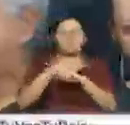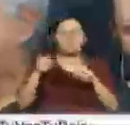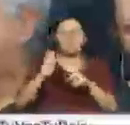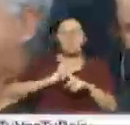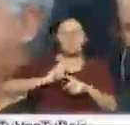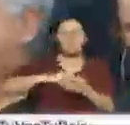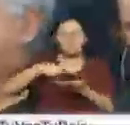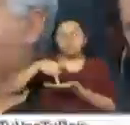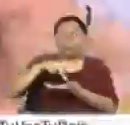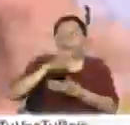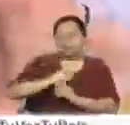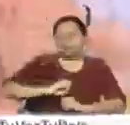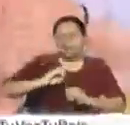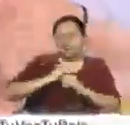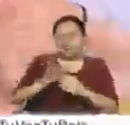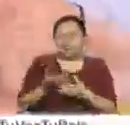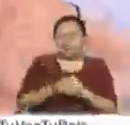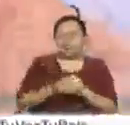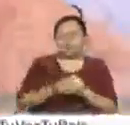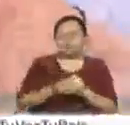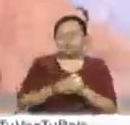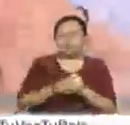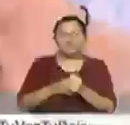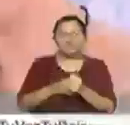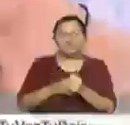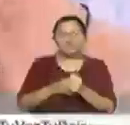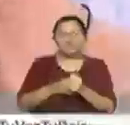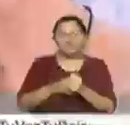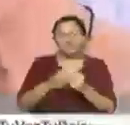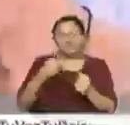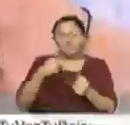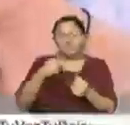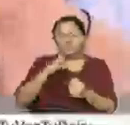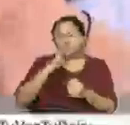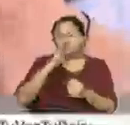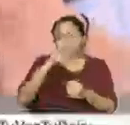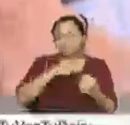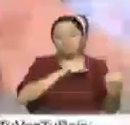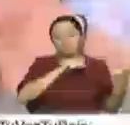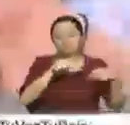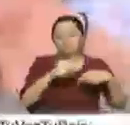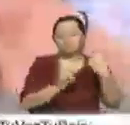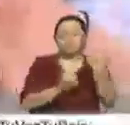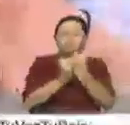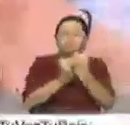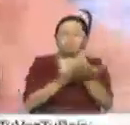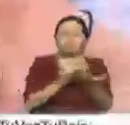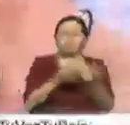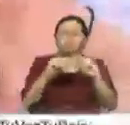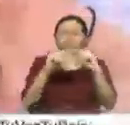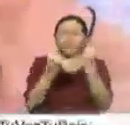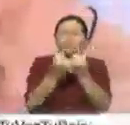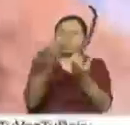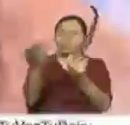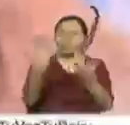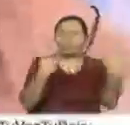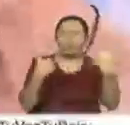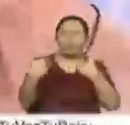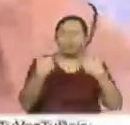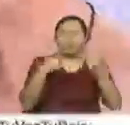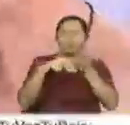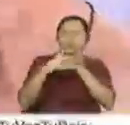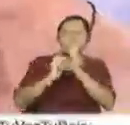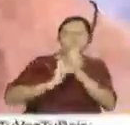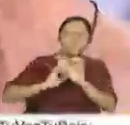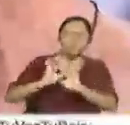pensiones. Y como todos aquí están, vine como todos los que están aquí apoyando este movimiento muy justo. Que es